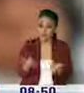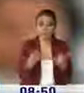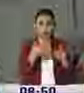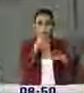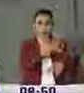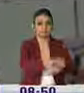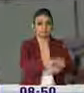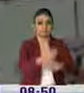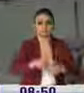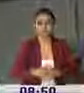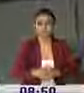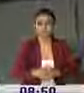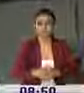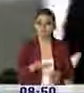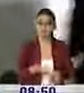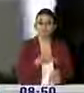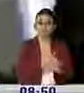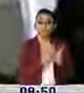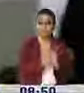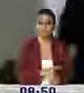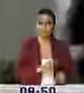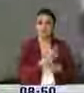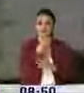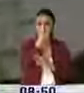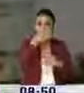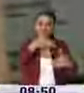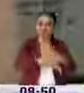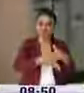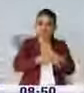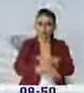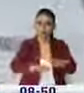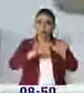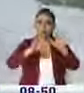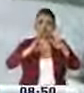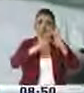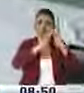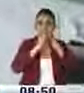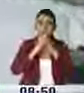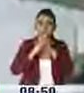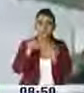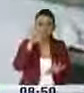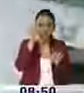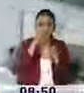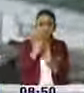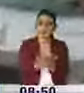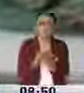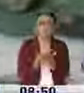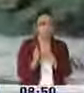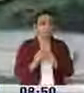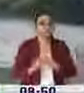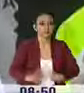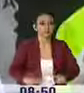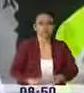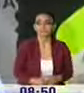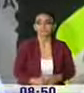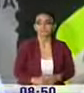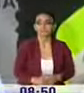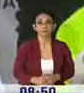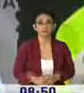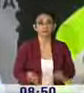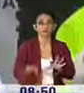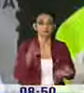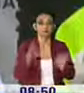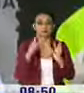rejas. Tras labores de inteligencia, los uniformados allanaron 8 viviendas, donde encontraron evidencias de diversa índole. Y se encontraron